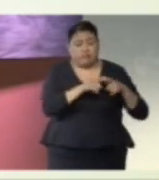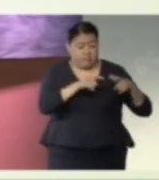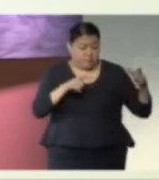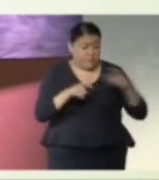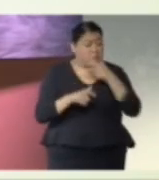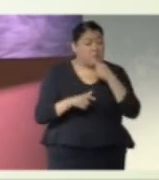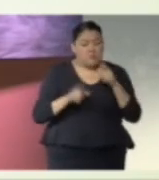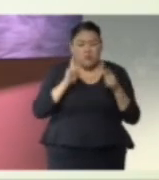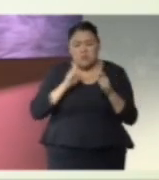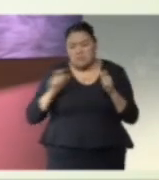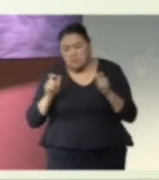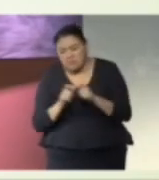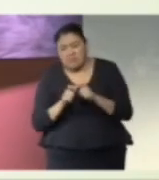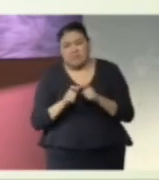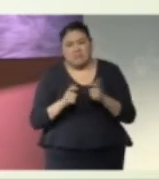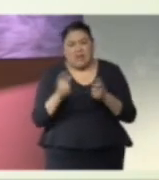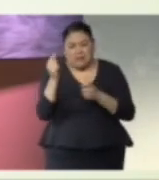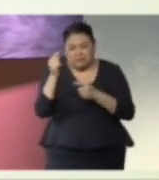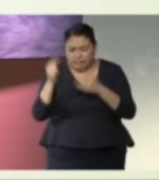pero